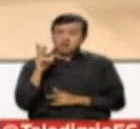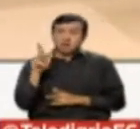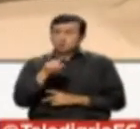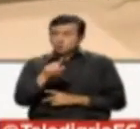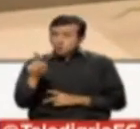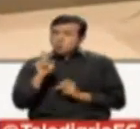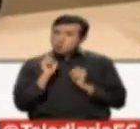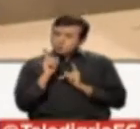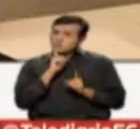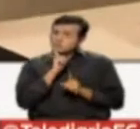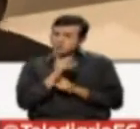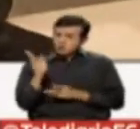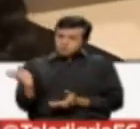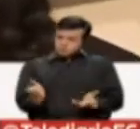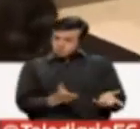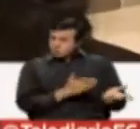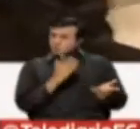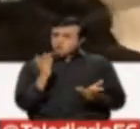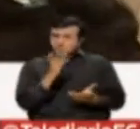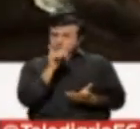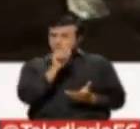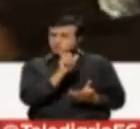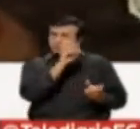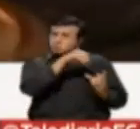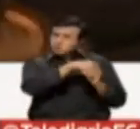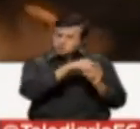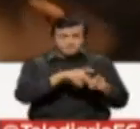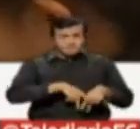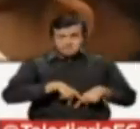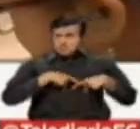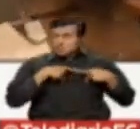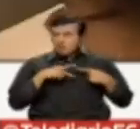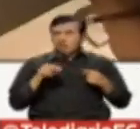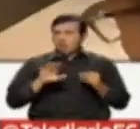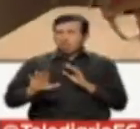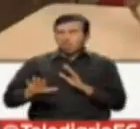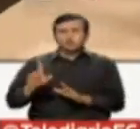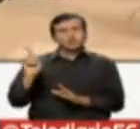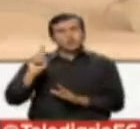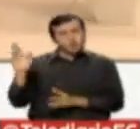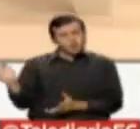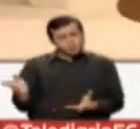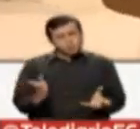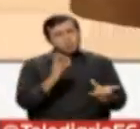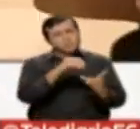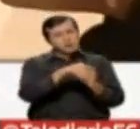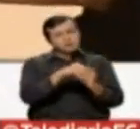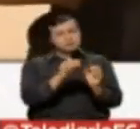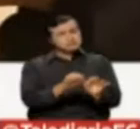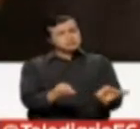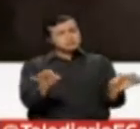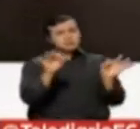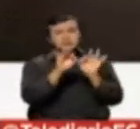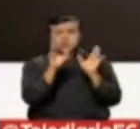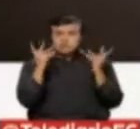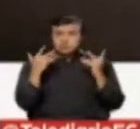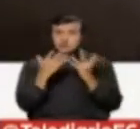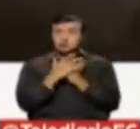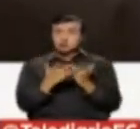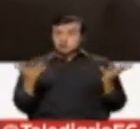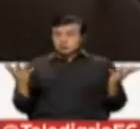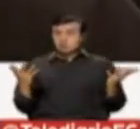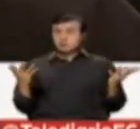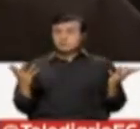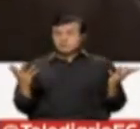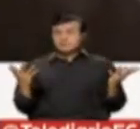la oportunidad de ser parte de la vida entonces nosotros hemos incursionado acá